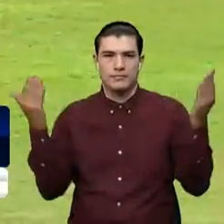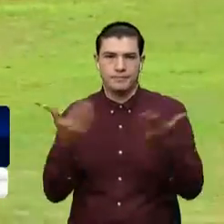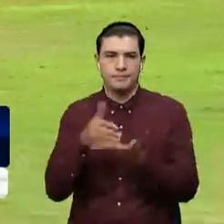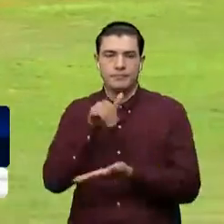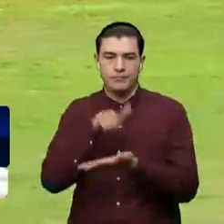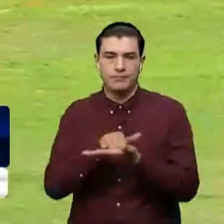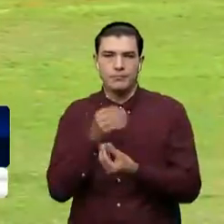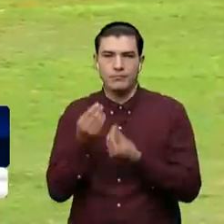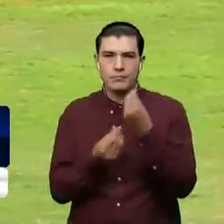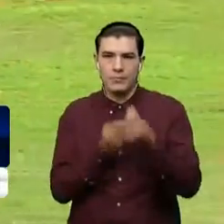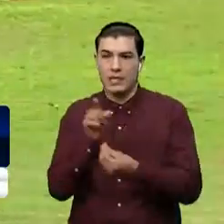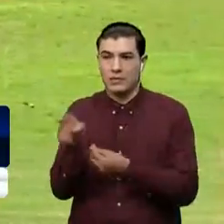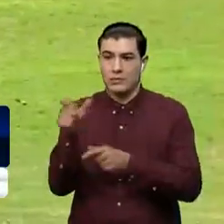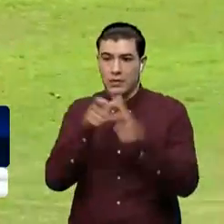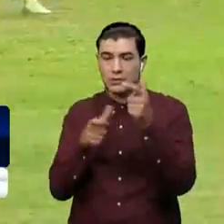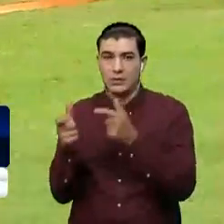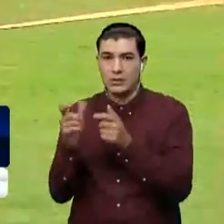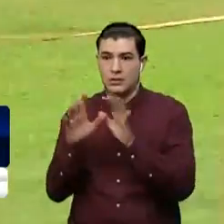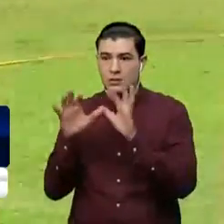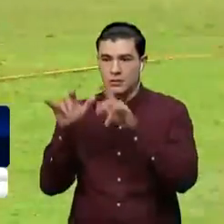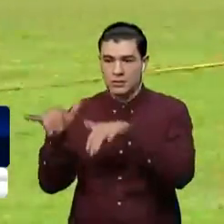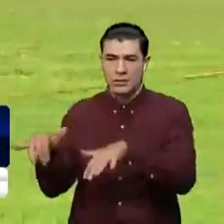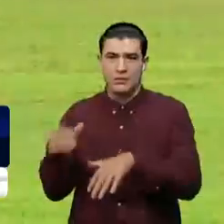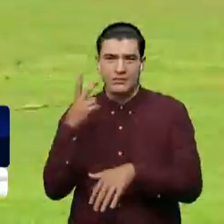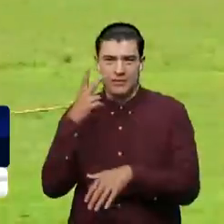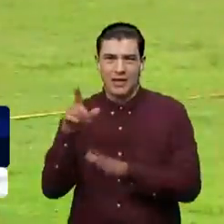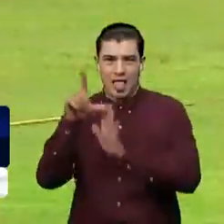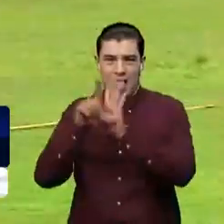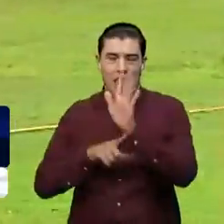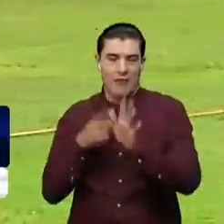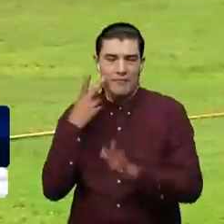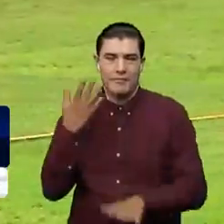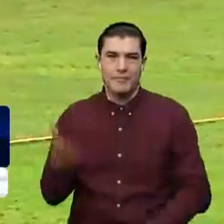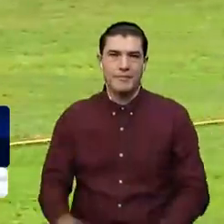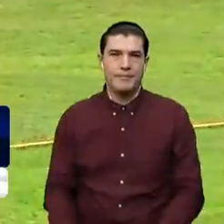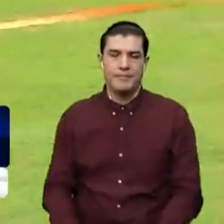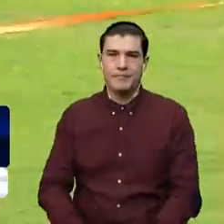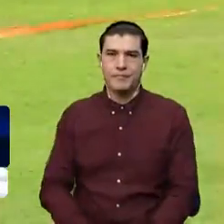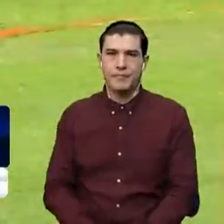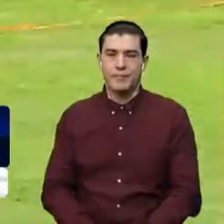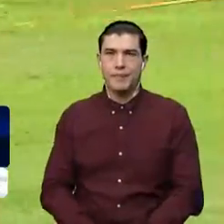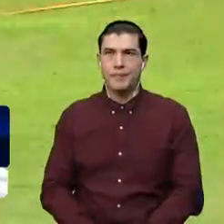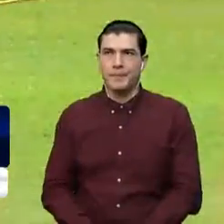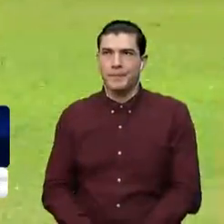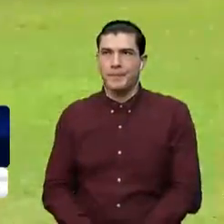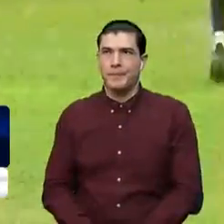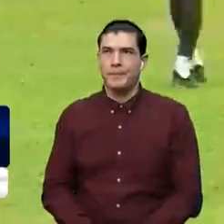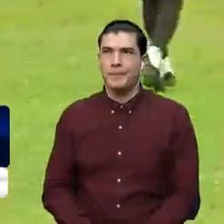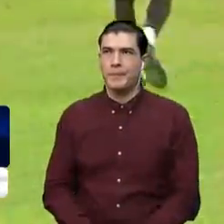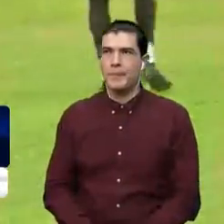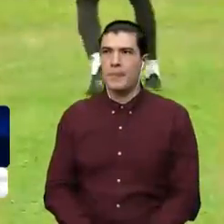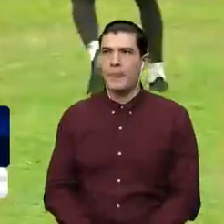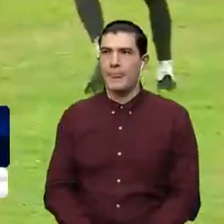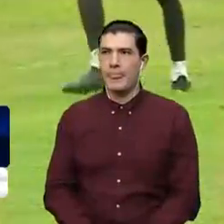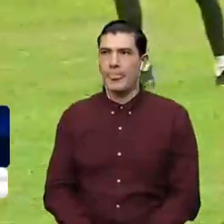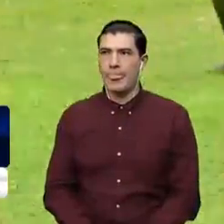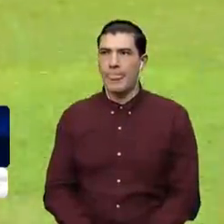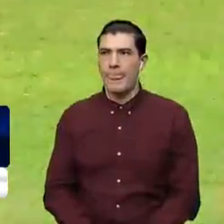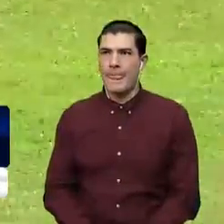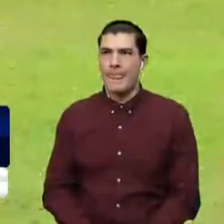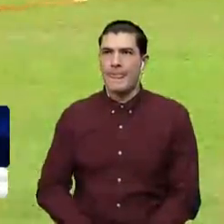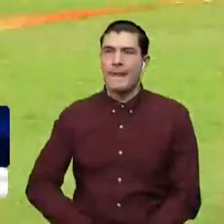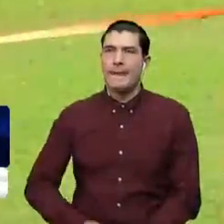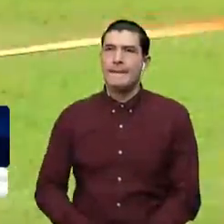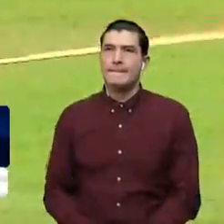fronterizos formarían con juan camilo chaverra sistema defensivo james castro braynner garcía darwin carrero y mauricio duarte